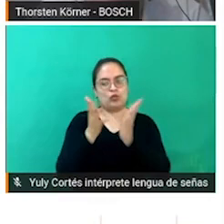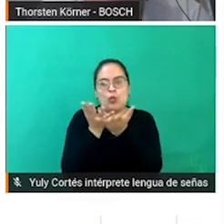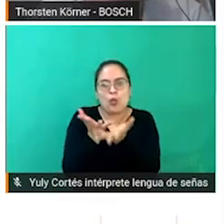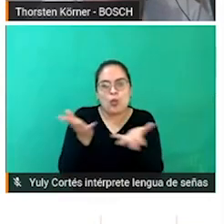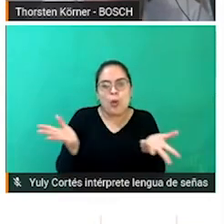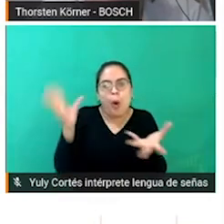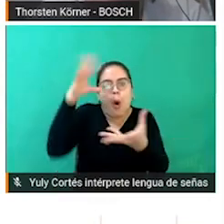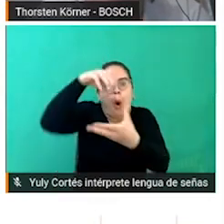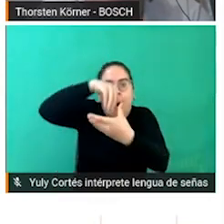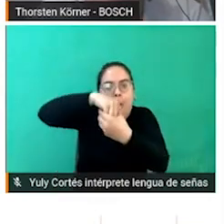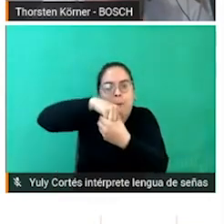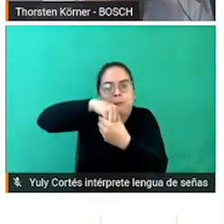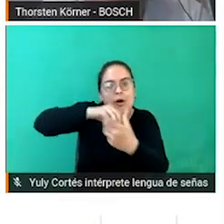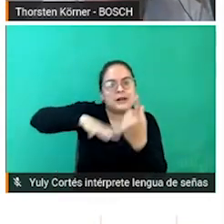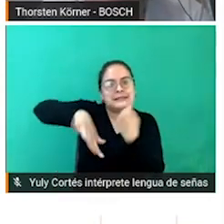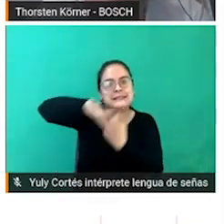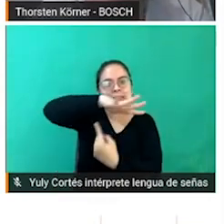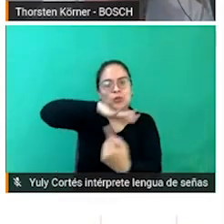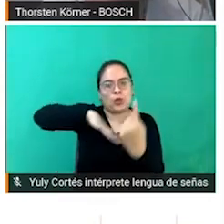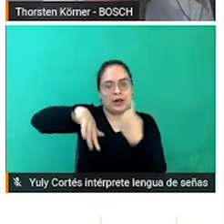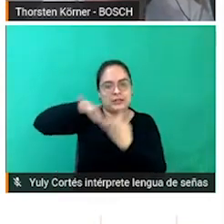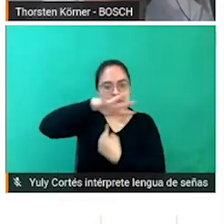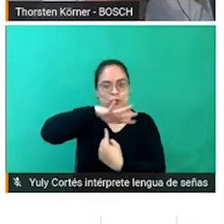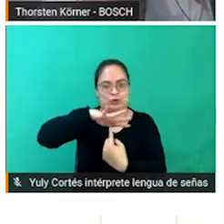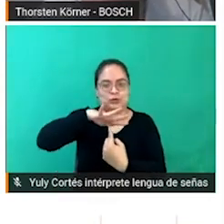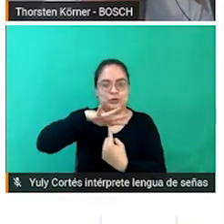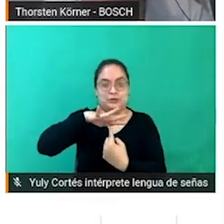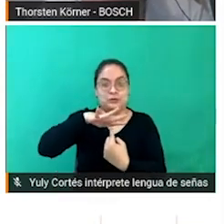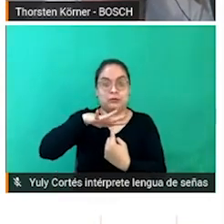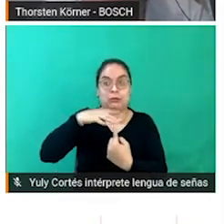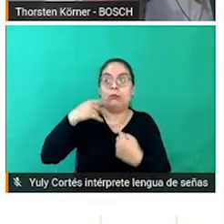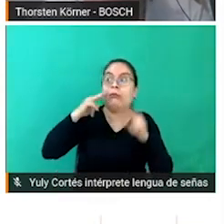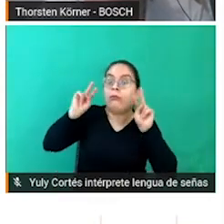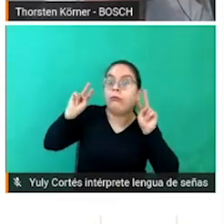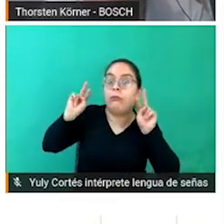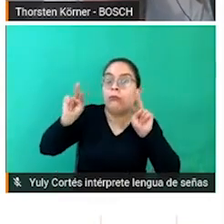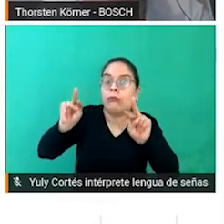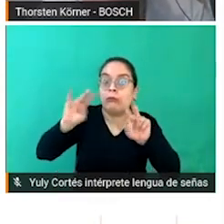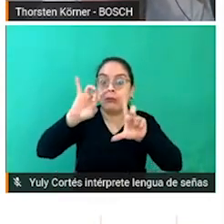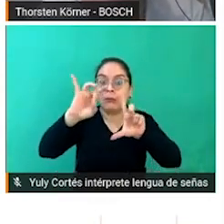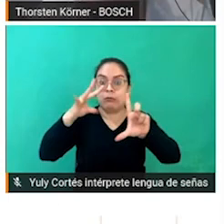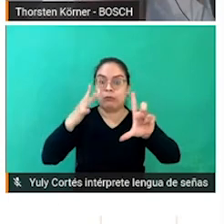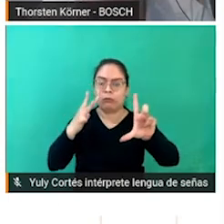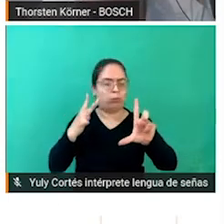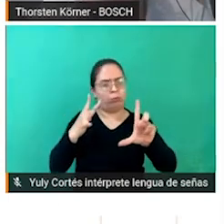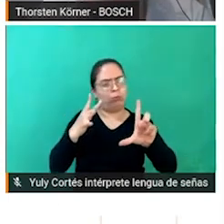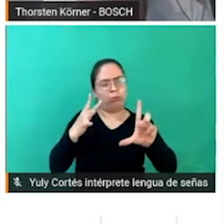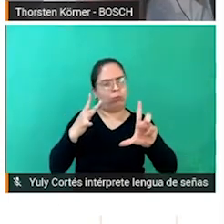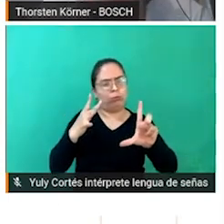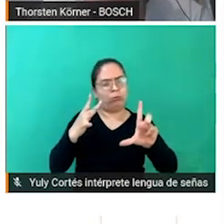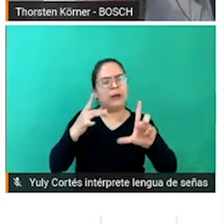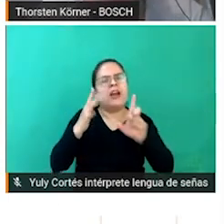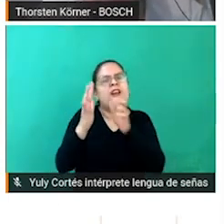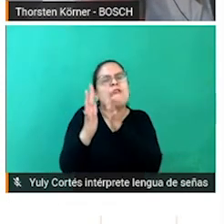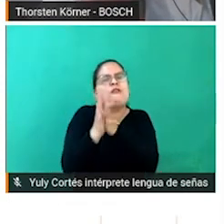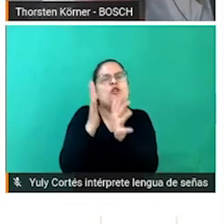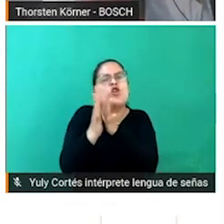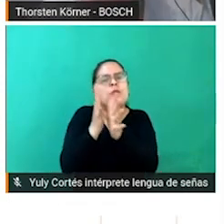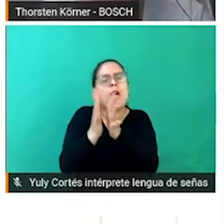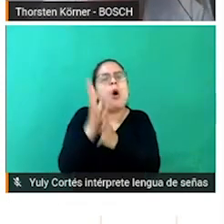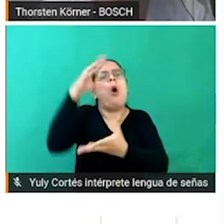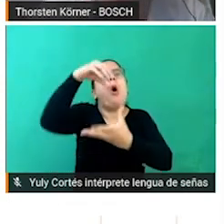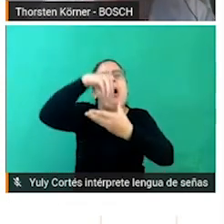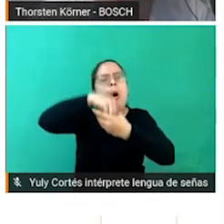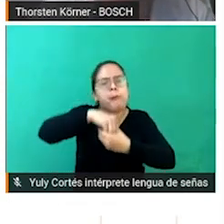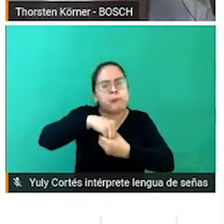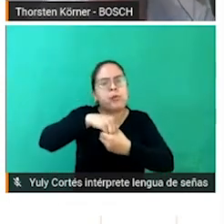sea, no es solamente una visualización virtual del objeto, sino también es la información relacionada